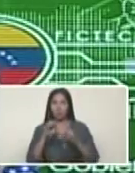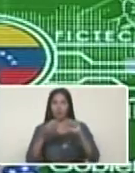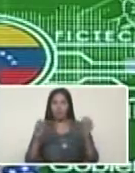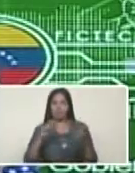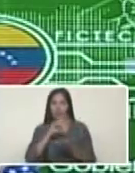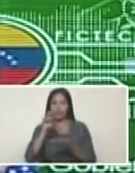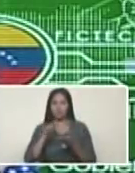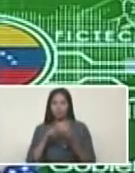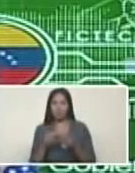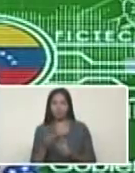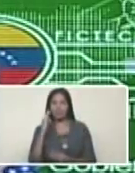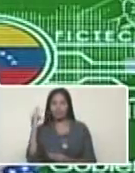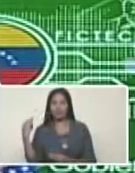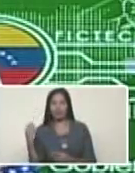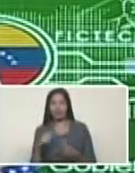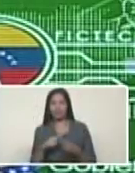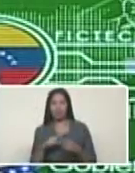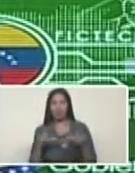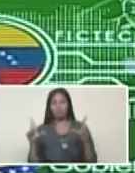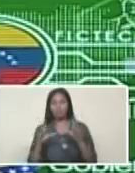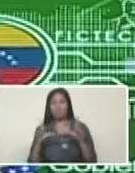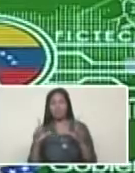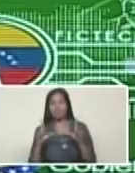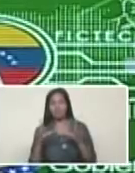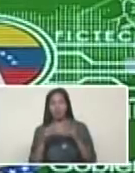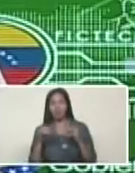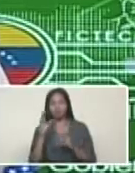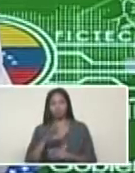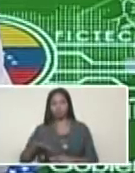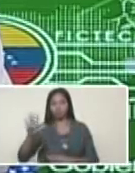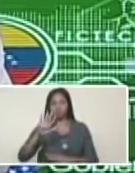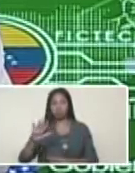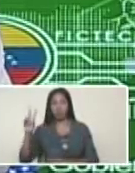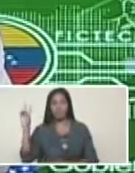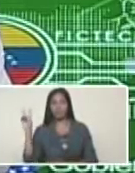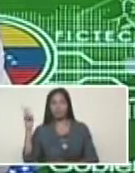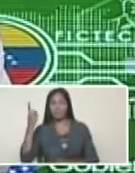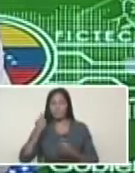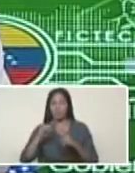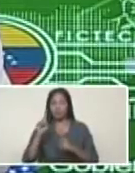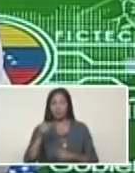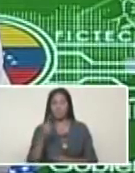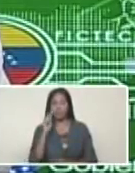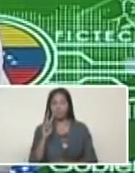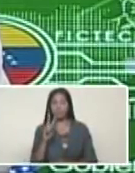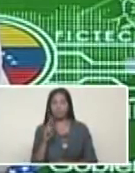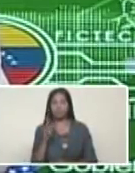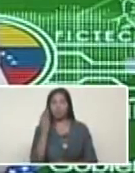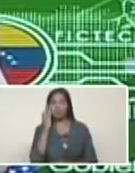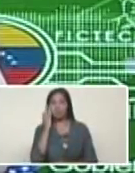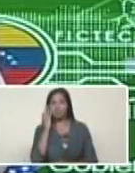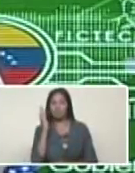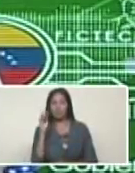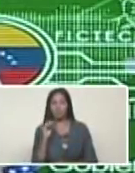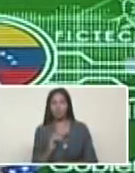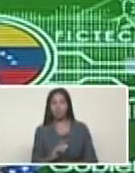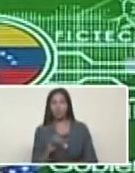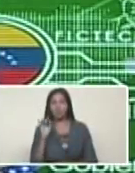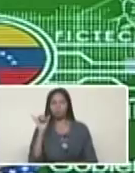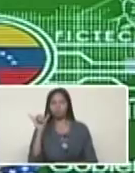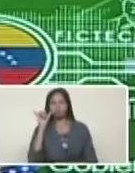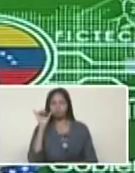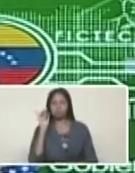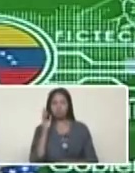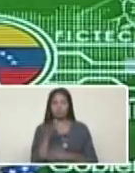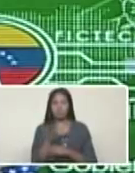nacional de radio y de televisión a todo el país, pero también lo transmito a través de Facebook Live, en vivo y directo,